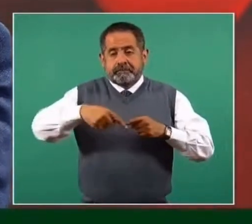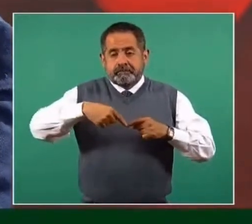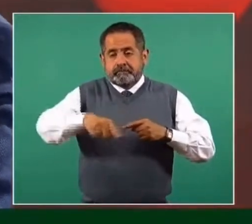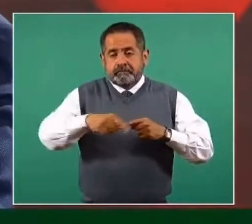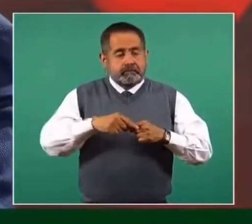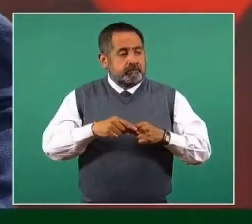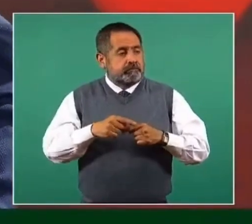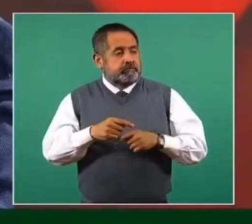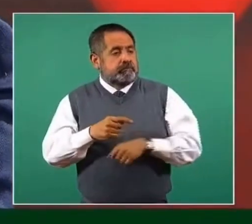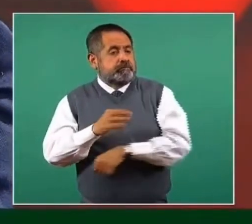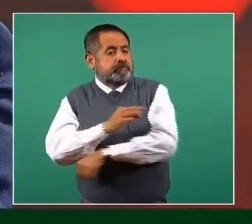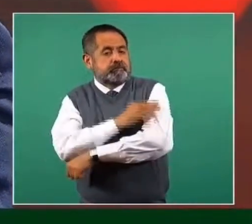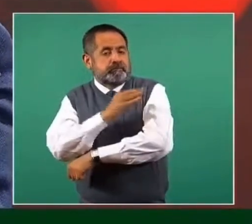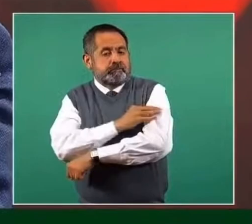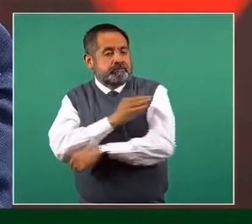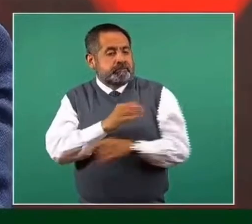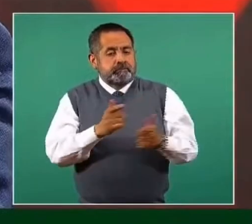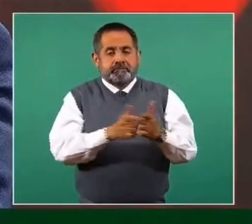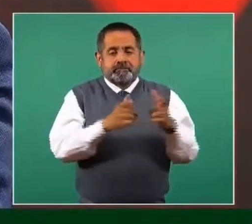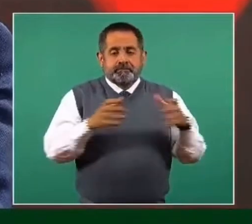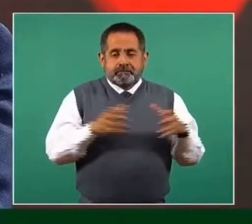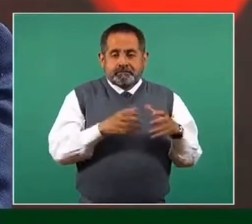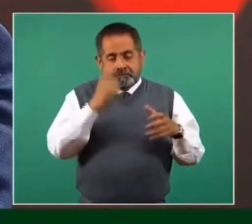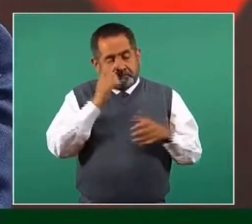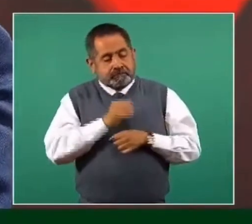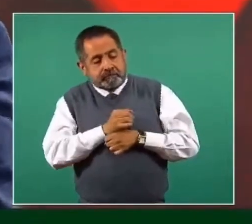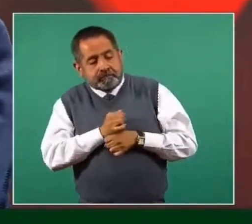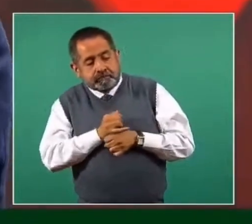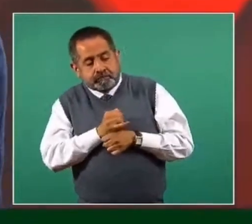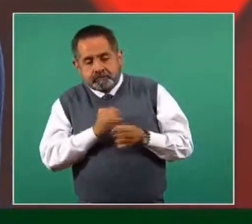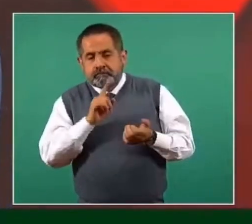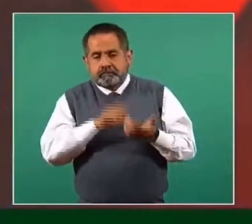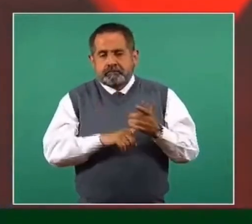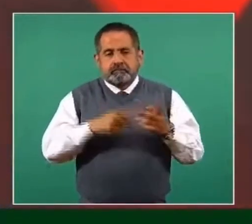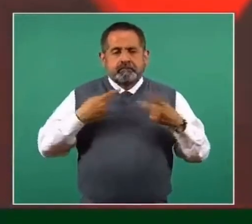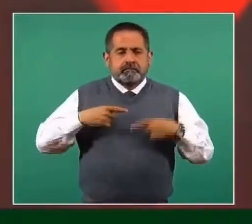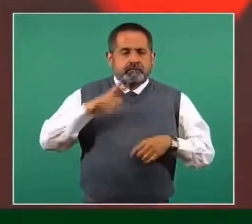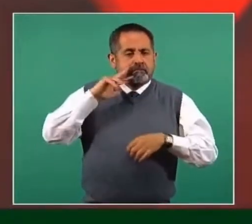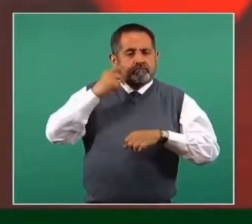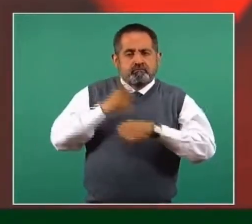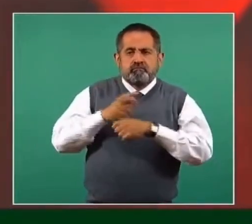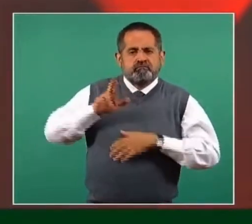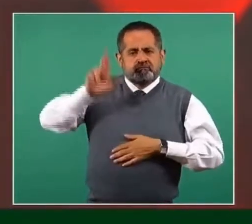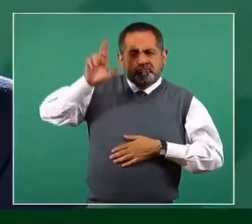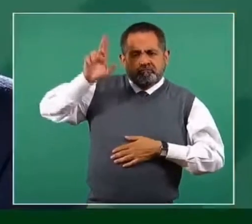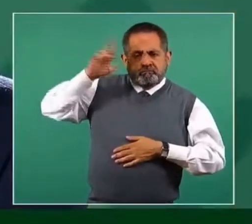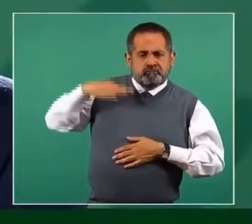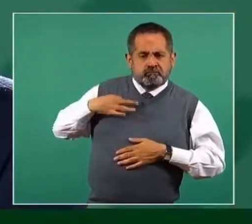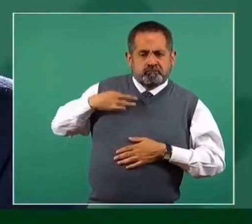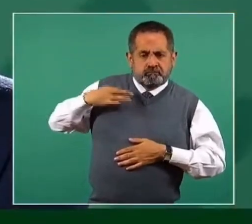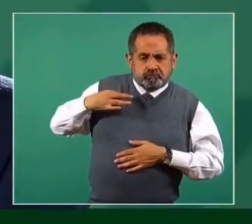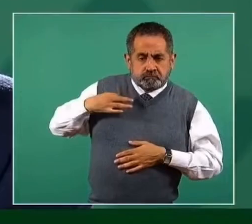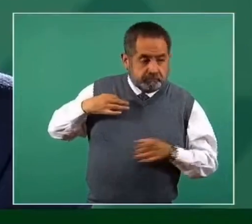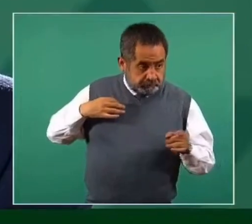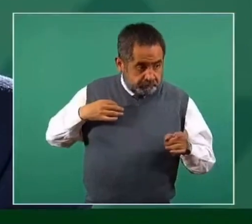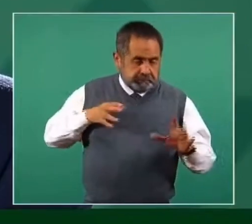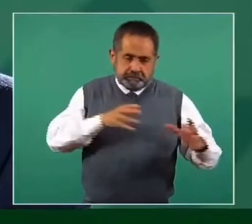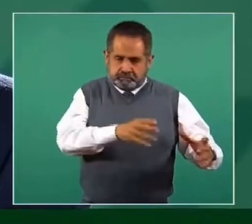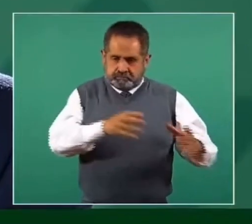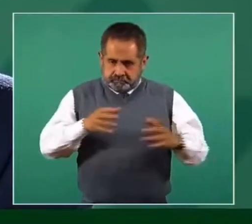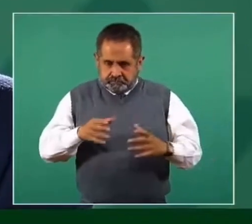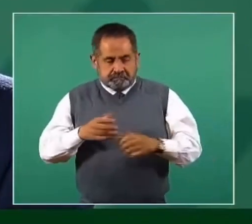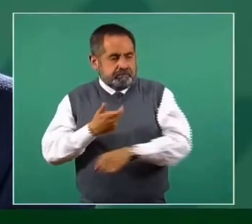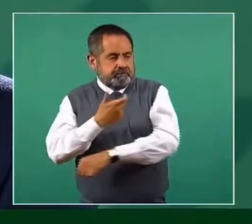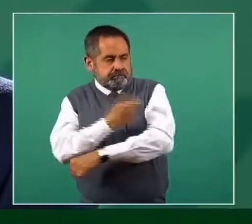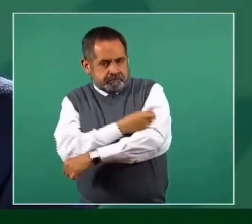la unidad de investigación, es decir, las personas voluntarias que están participando en la fase 1. La fase